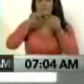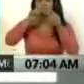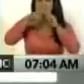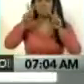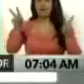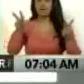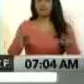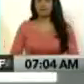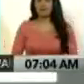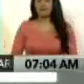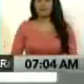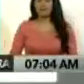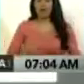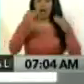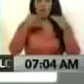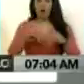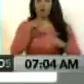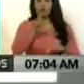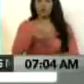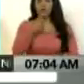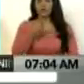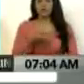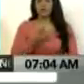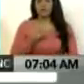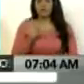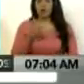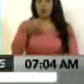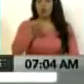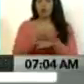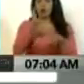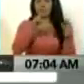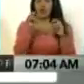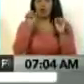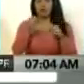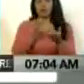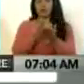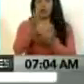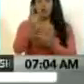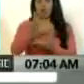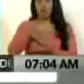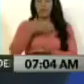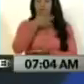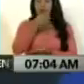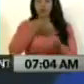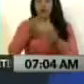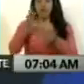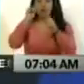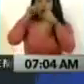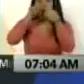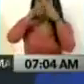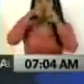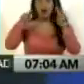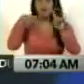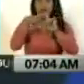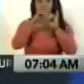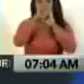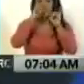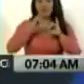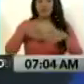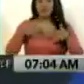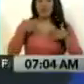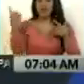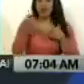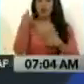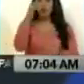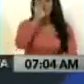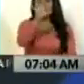la paz. Otro de los mensajes, César González nos coloca, solo el diálogo sincero es el camino a la paz y a la felicidad de